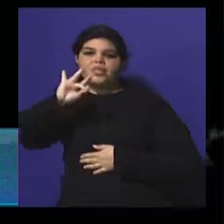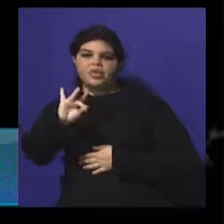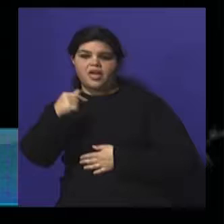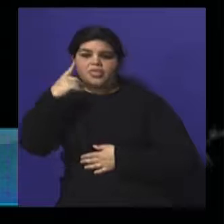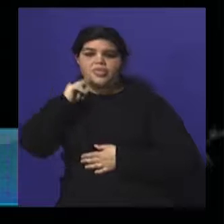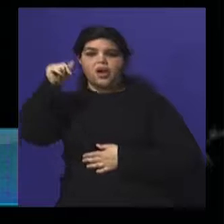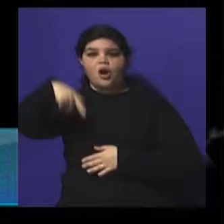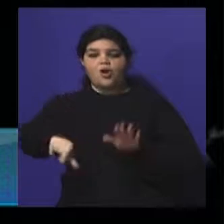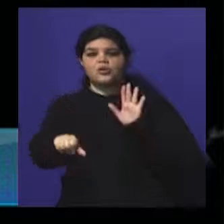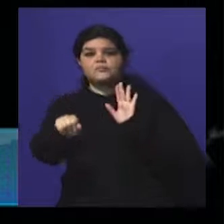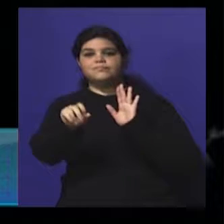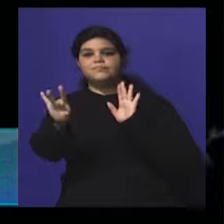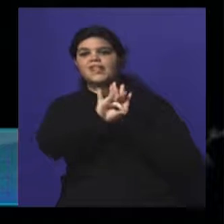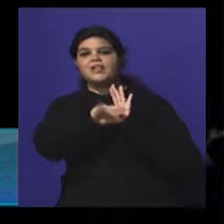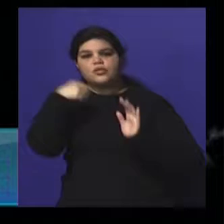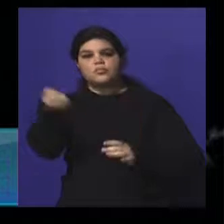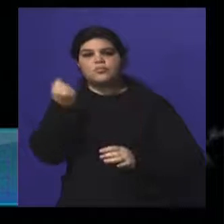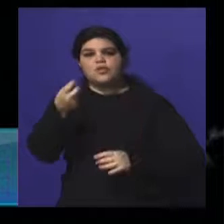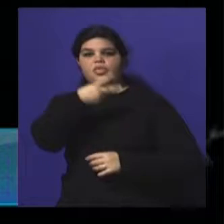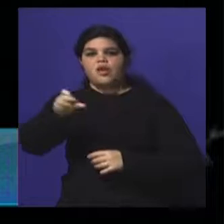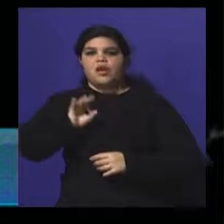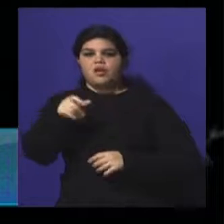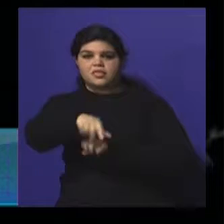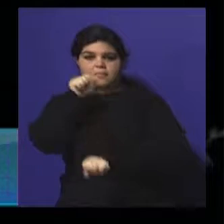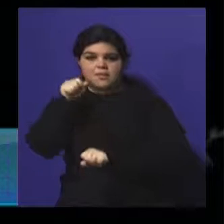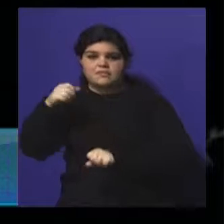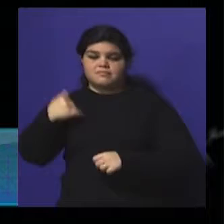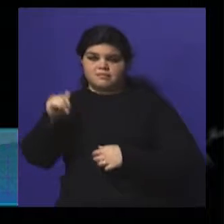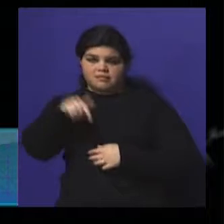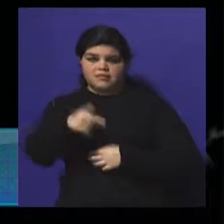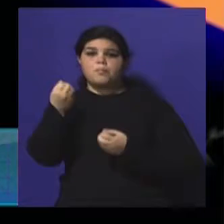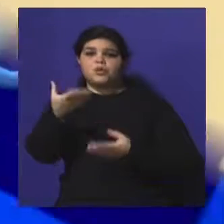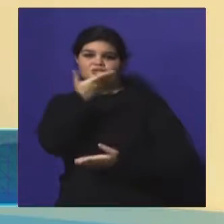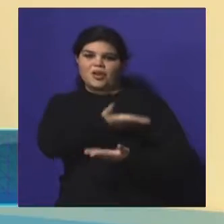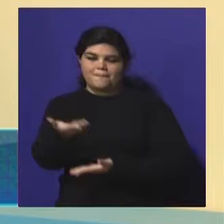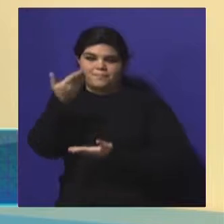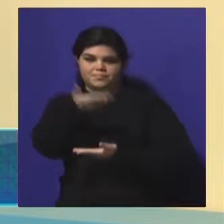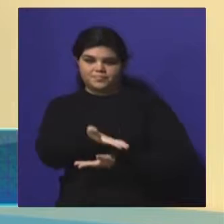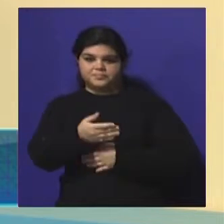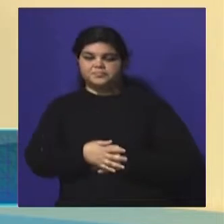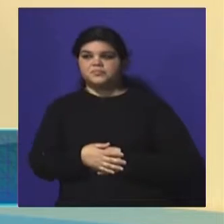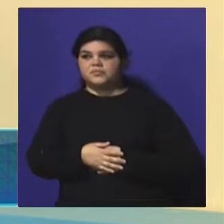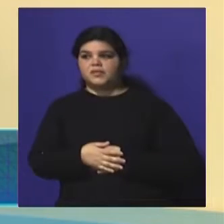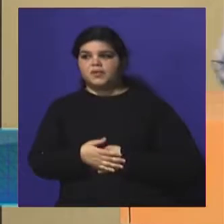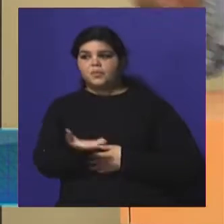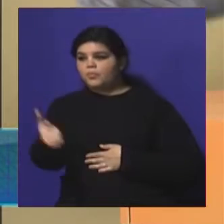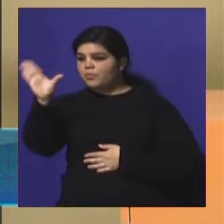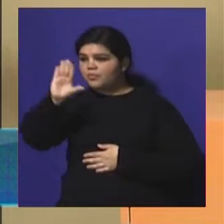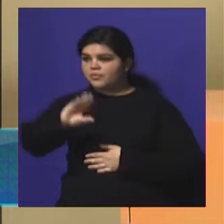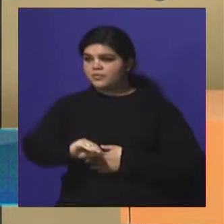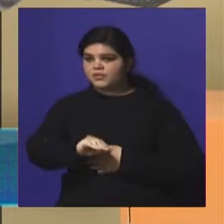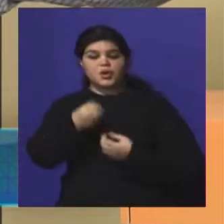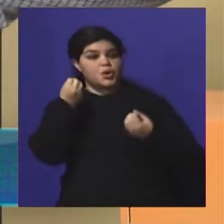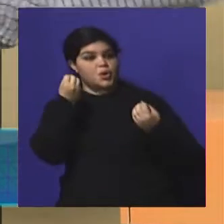el bicentenario de la independencia. Para eso está acá Noelia Delgado y le damos la bienvenida. Noé, ¿cómo Hola, va? Hola, Jorge, ¿cómo